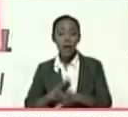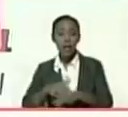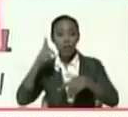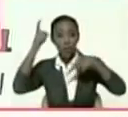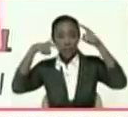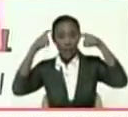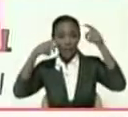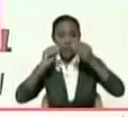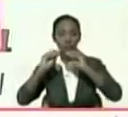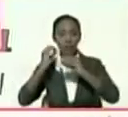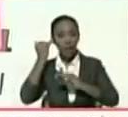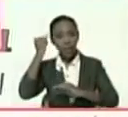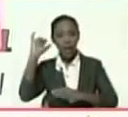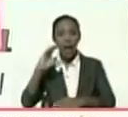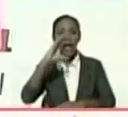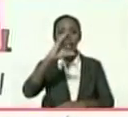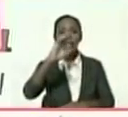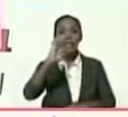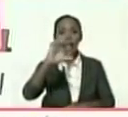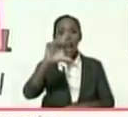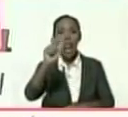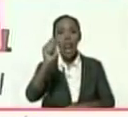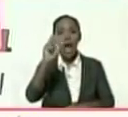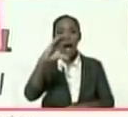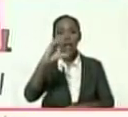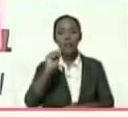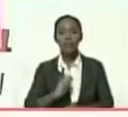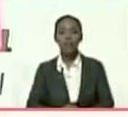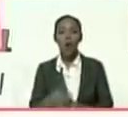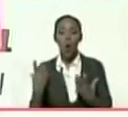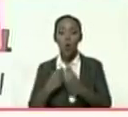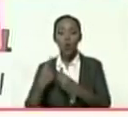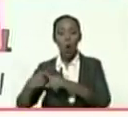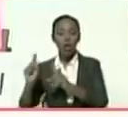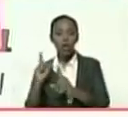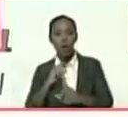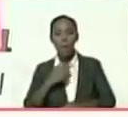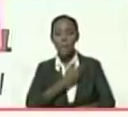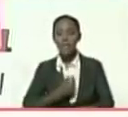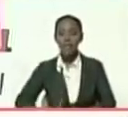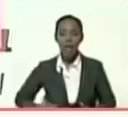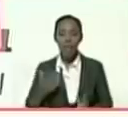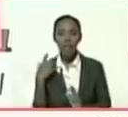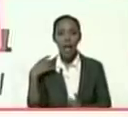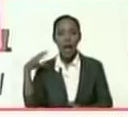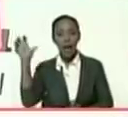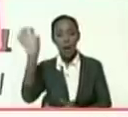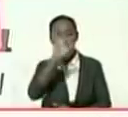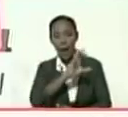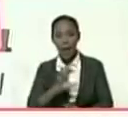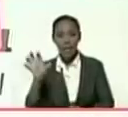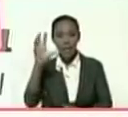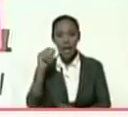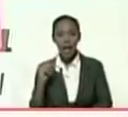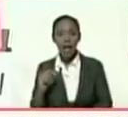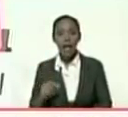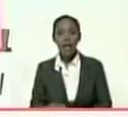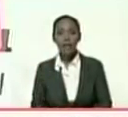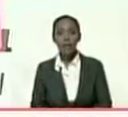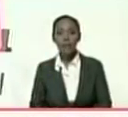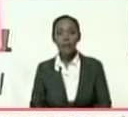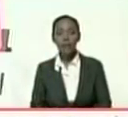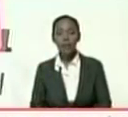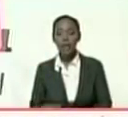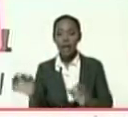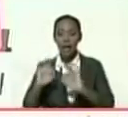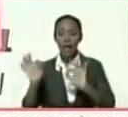CELAC junto con otros presidentes, que no es otra cosa que son los países de América sin Estados